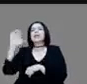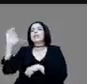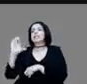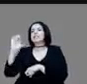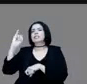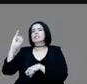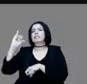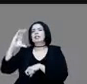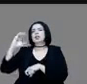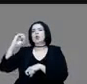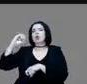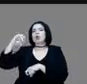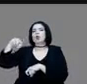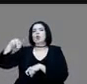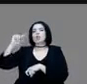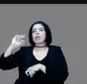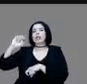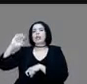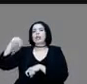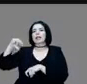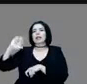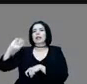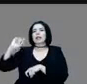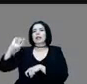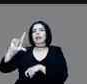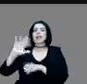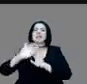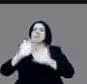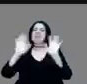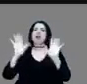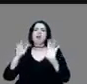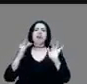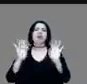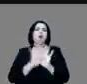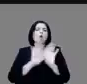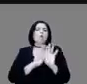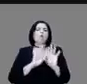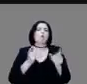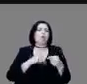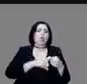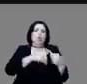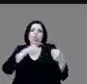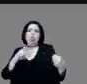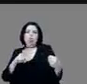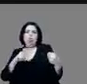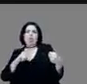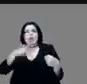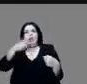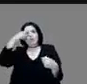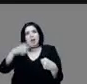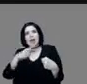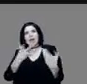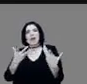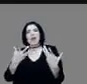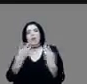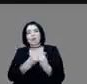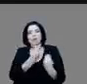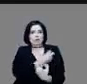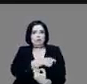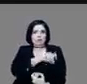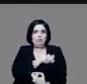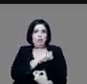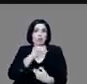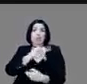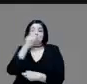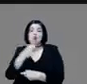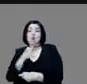por la que Xicotencat decidió dejar de luchar al lado de los españoles en el asedio de Tenochtitlan y que fuera motivo de su muerte? ¿Sabe algo